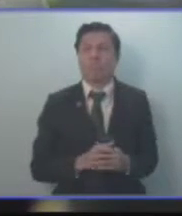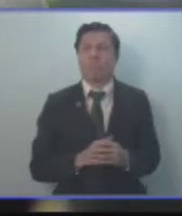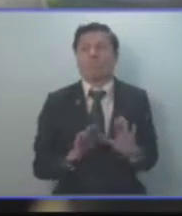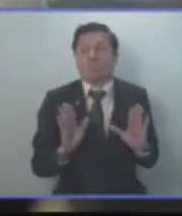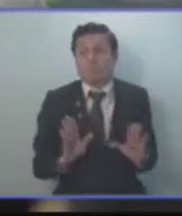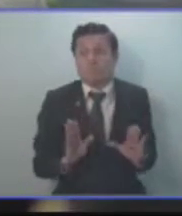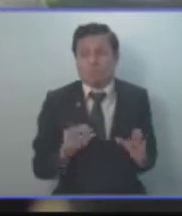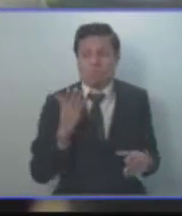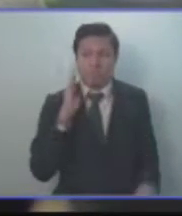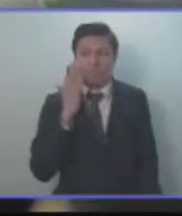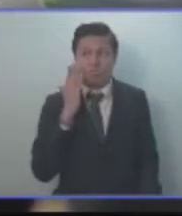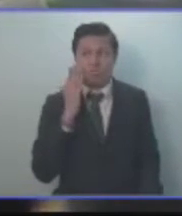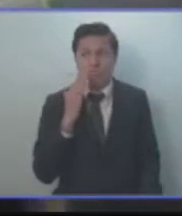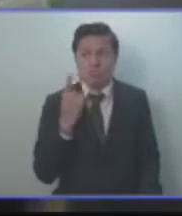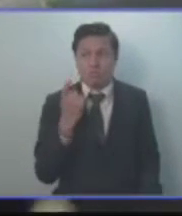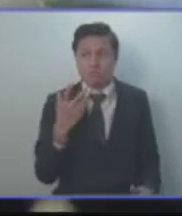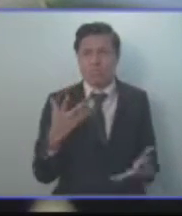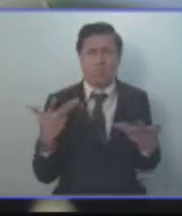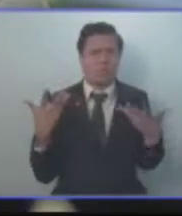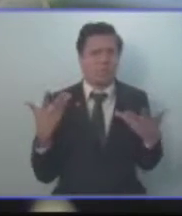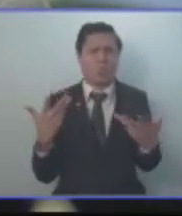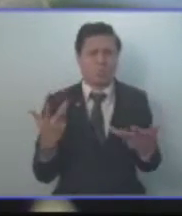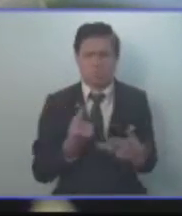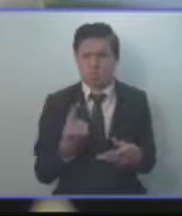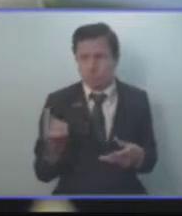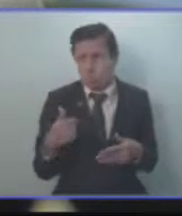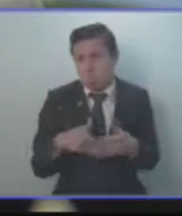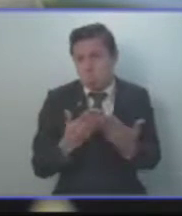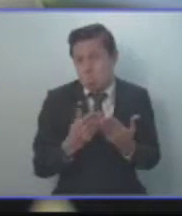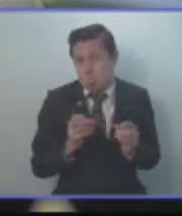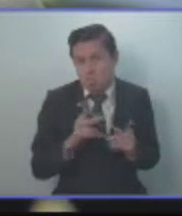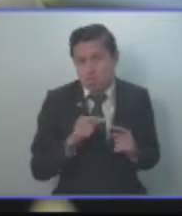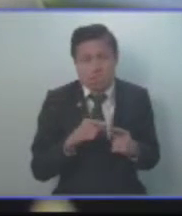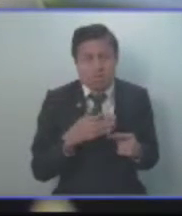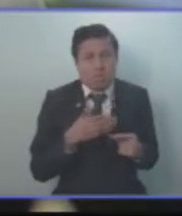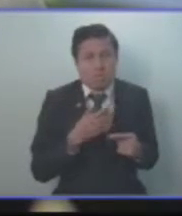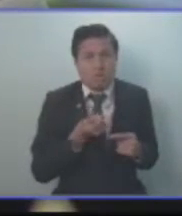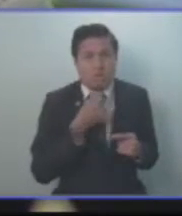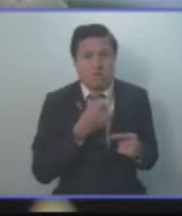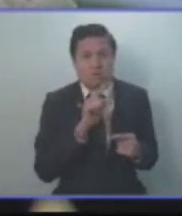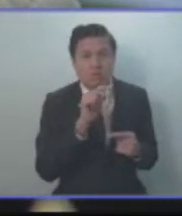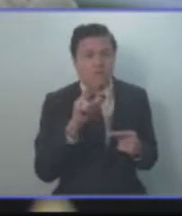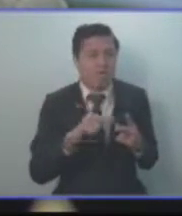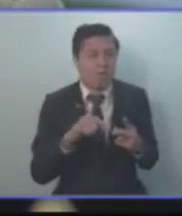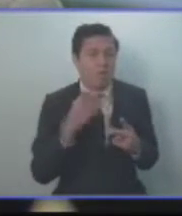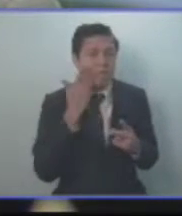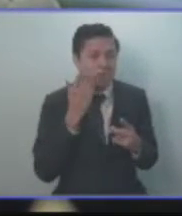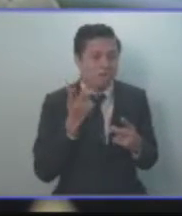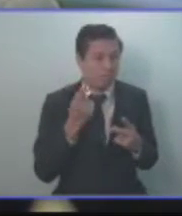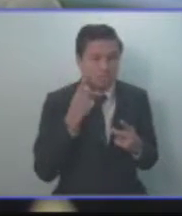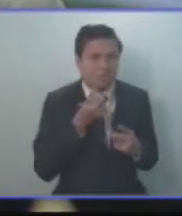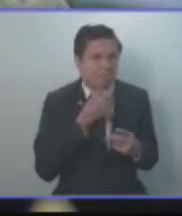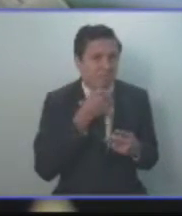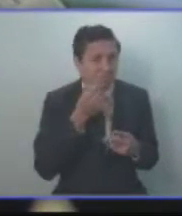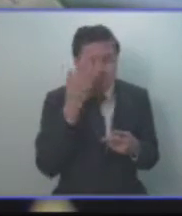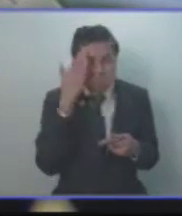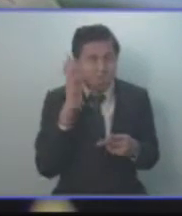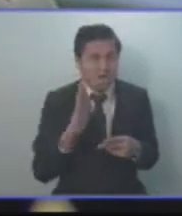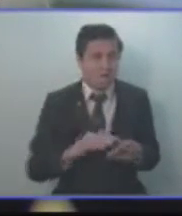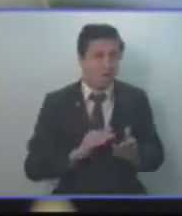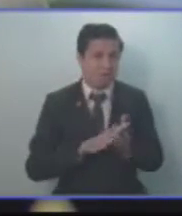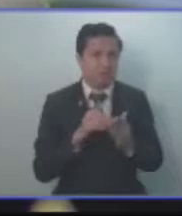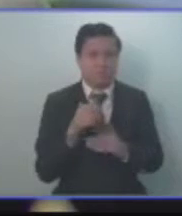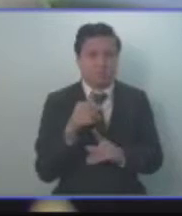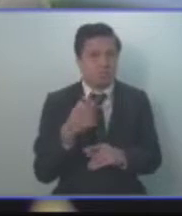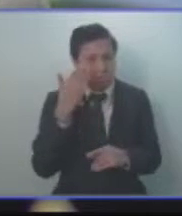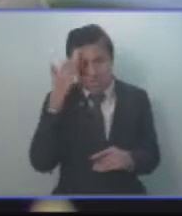o a las redes sociales. Todavía hay un gran sector de población que desconoce y no tiene la oportunidad de ver noticias, de ver programas